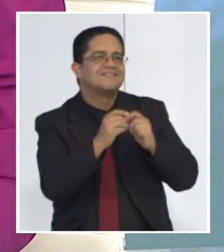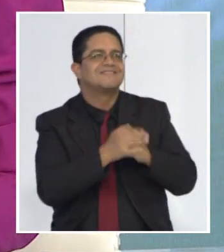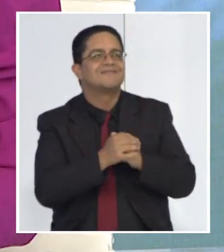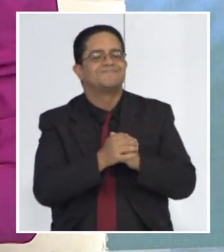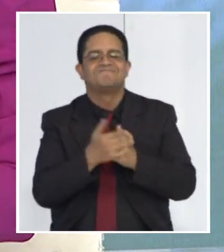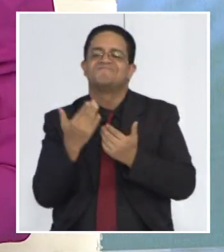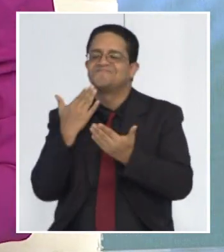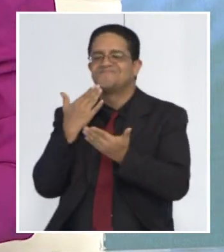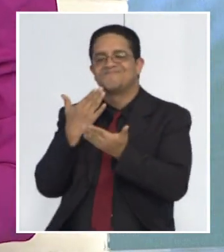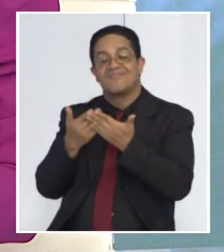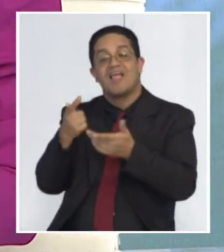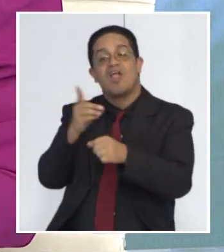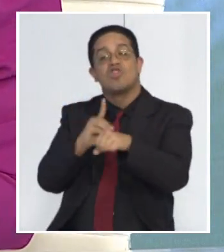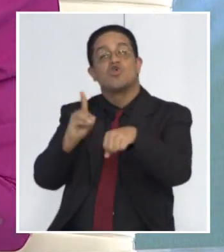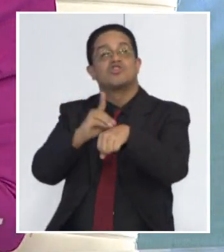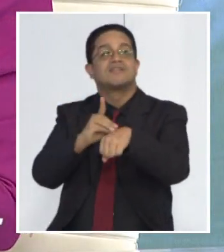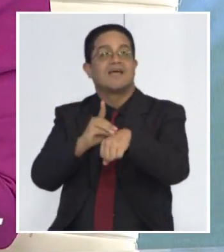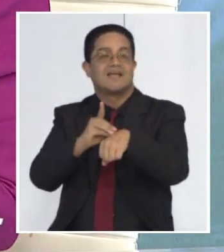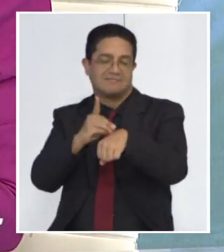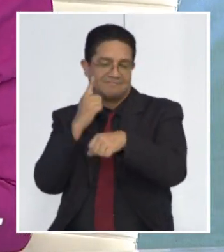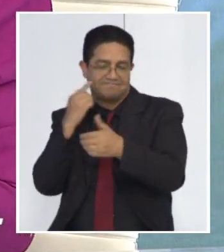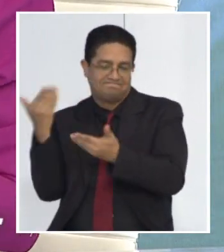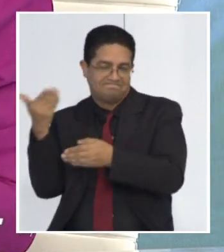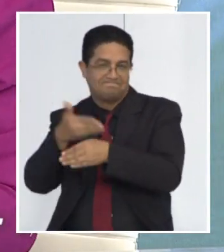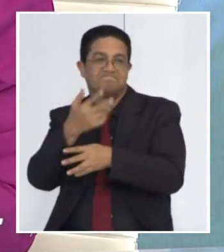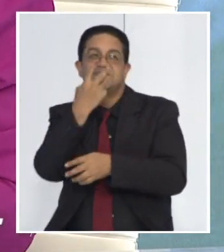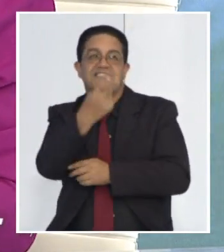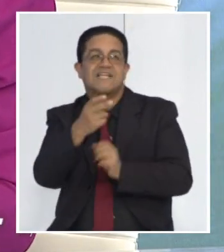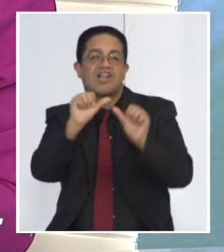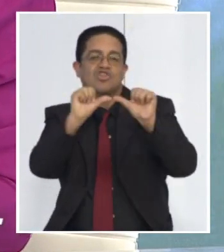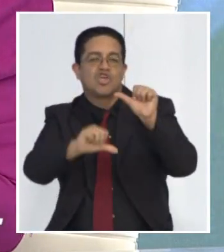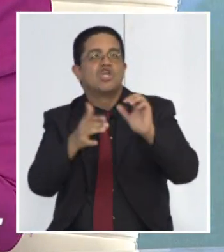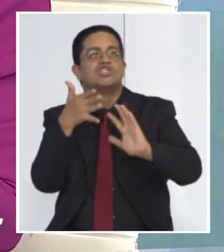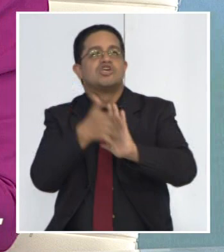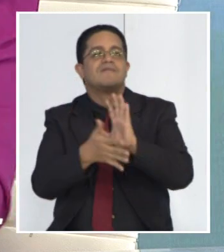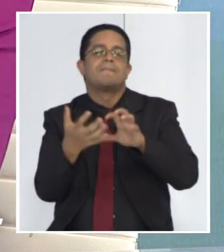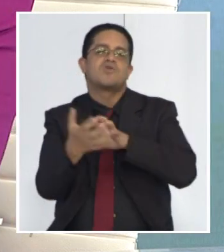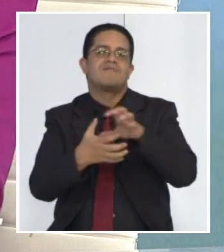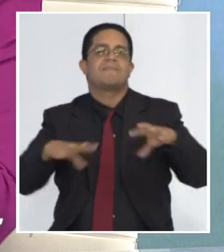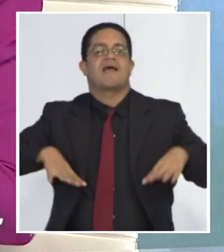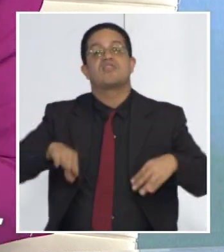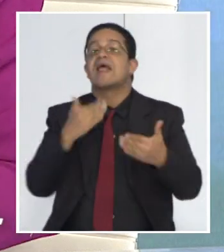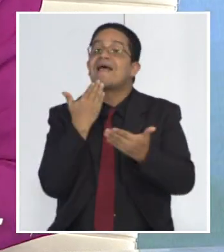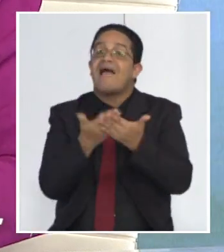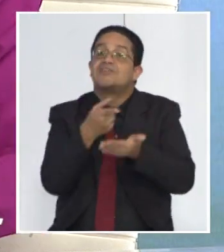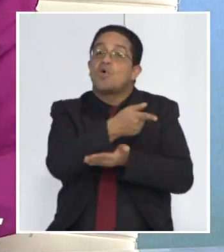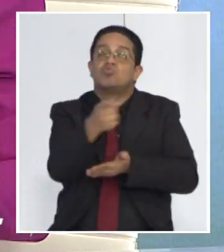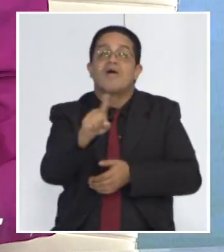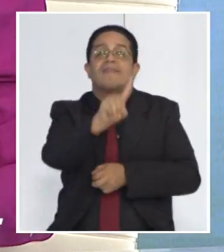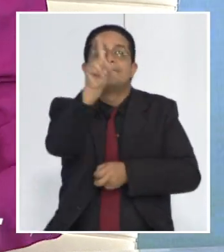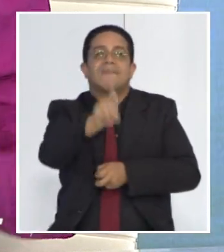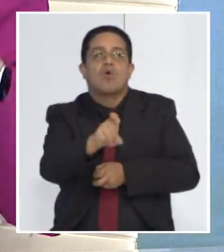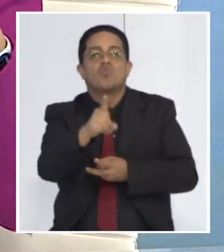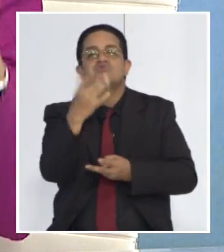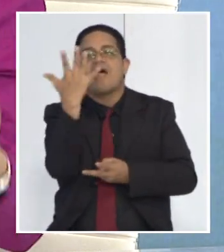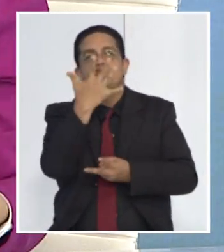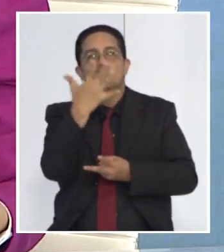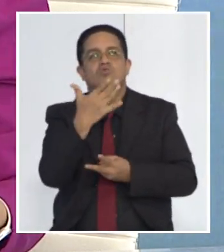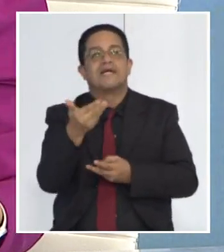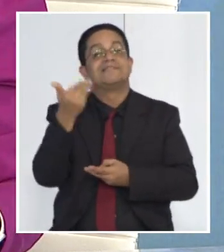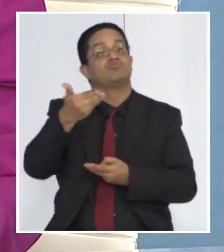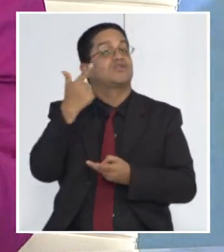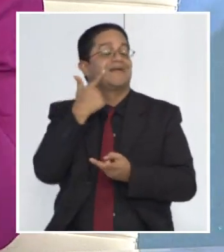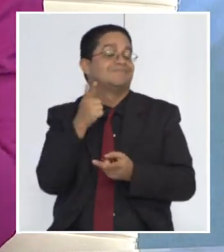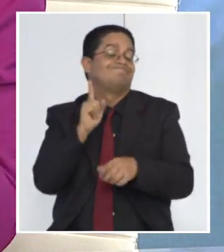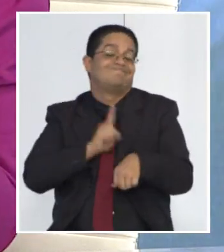por acompañarnos. El doctor Rubén Limas nos estuvo visitando y hablando sobre artrosis de cadera. Gracias a ustedes por la participación, sus preguntas, todas son importantes, pero no nos